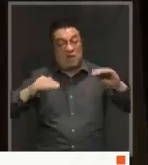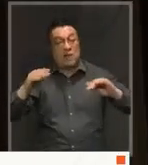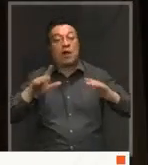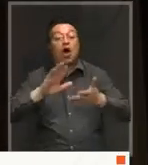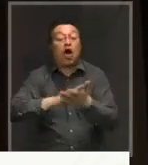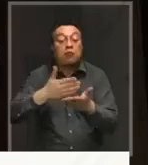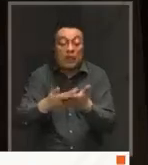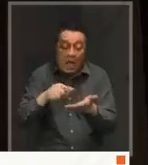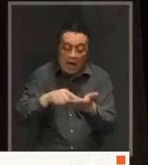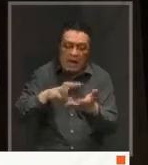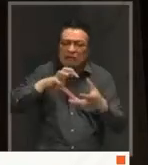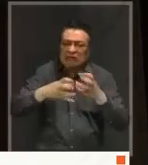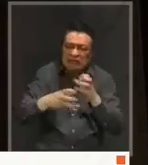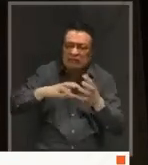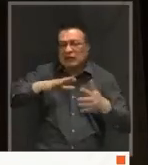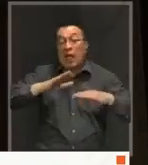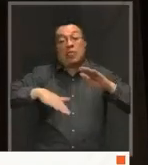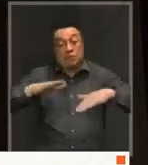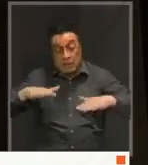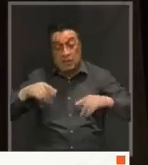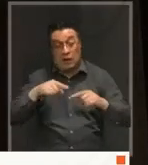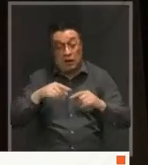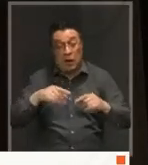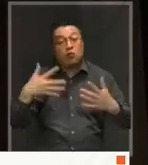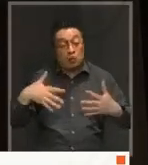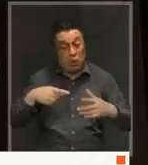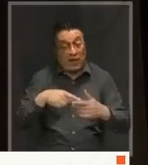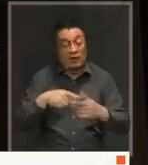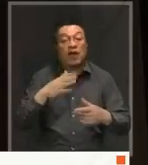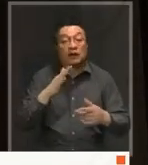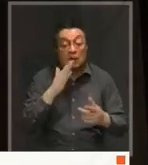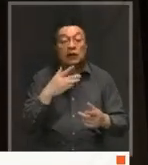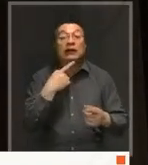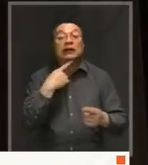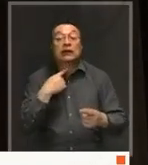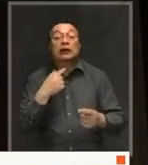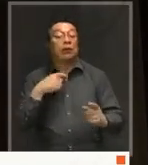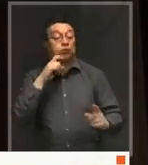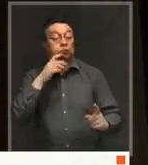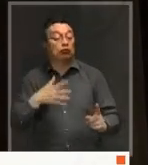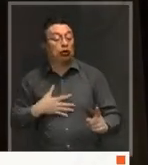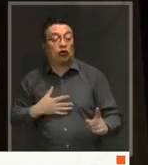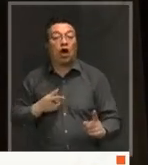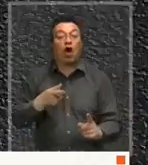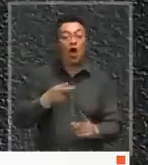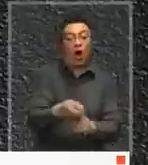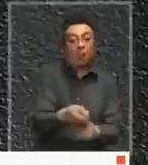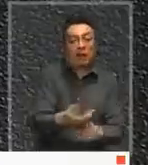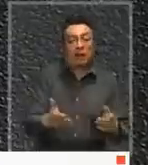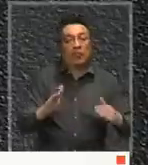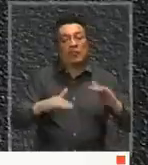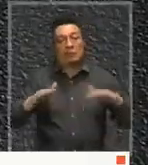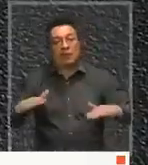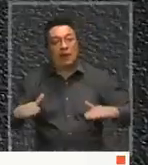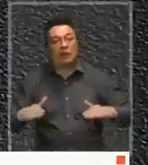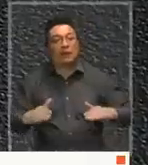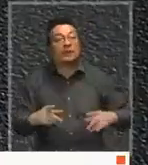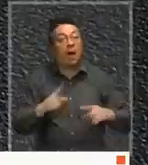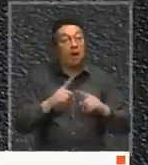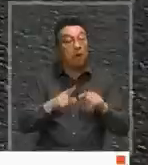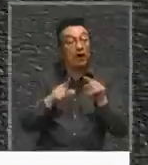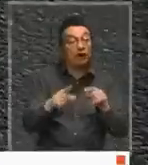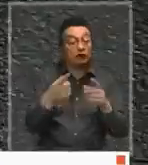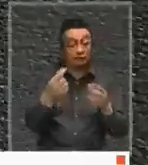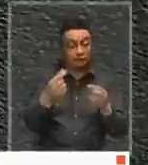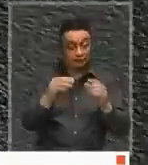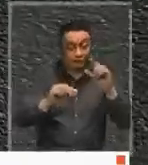el estado de conservación, que es algo muy esencial, y también del interés del coleccionista, el cuánto éste esté dispuesto a pagar. Es por eso que los precios